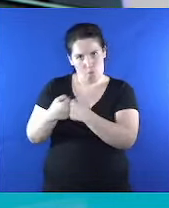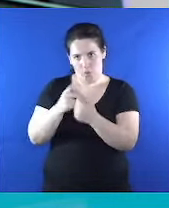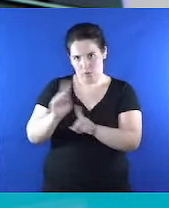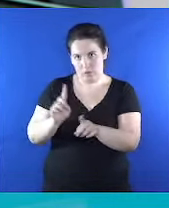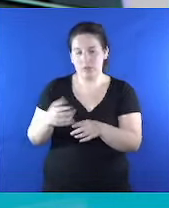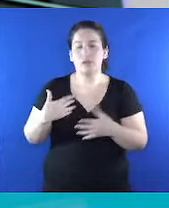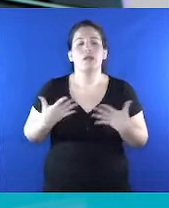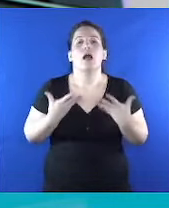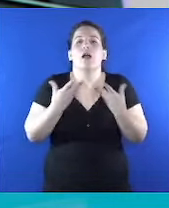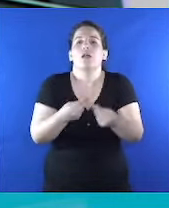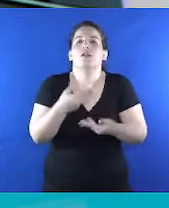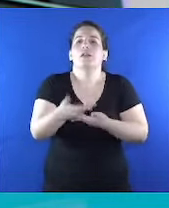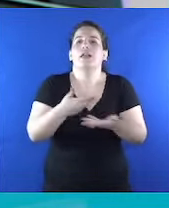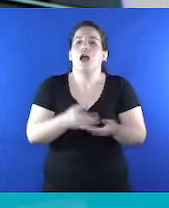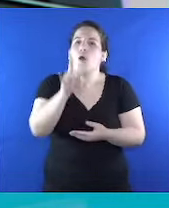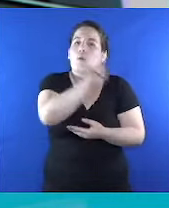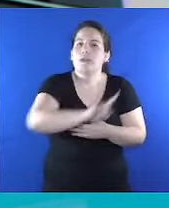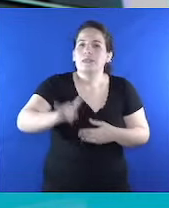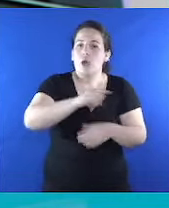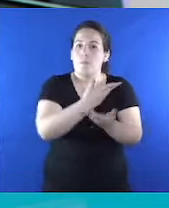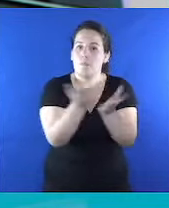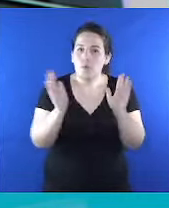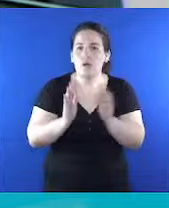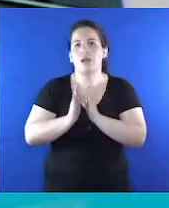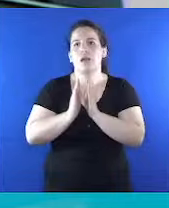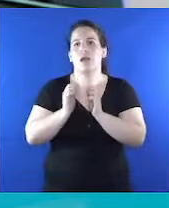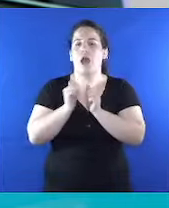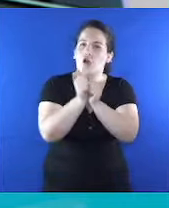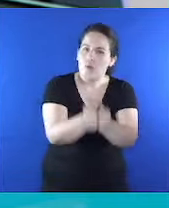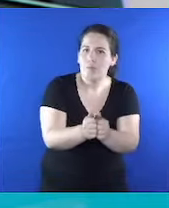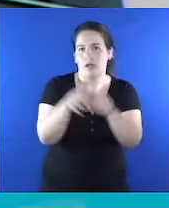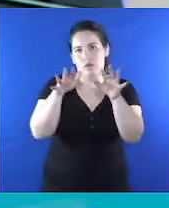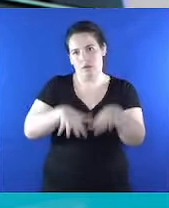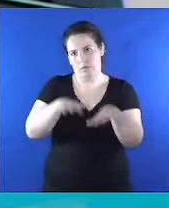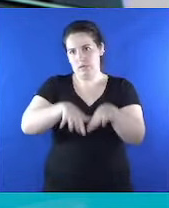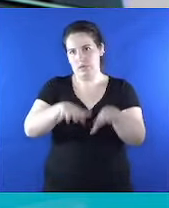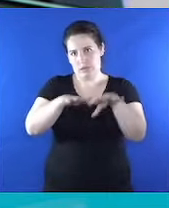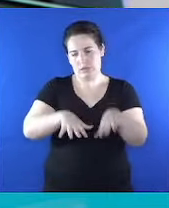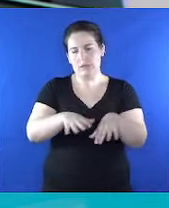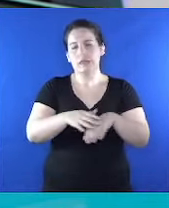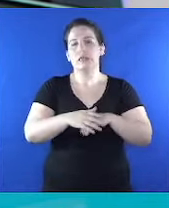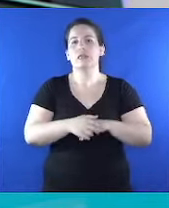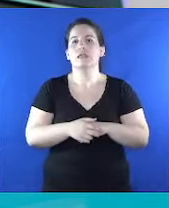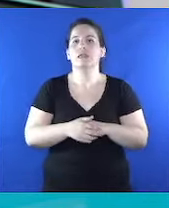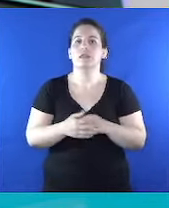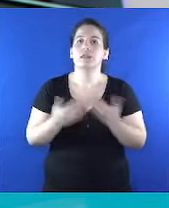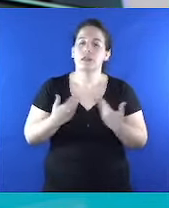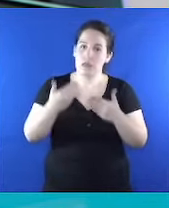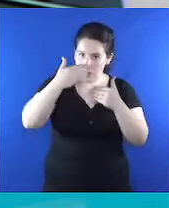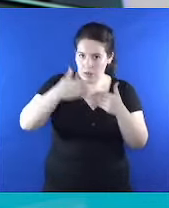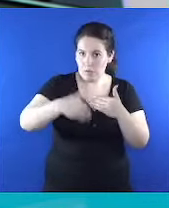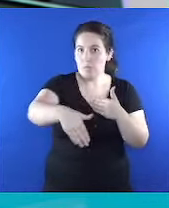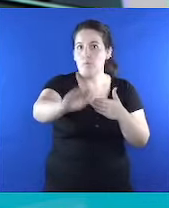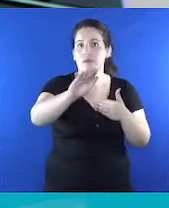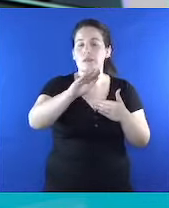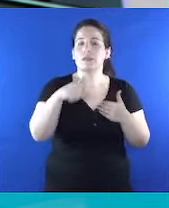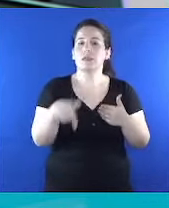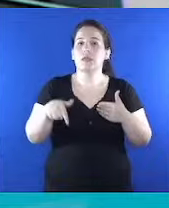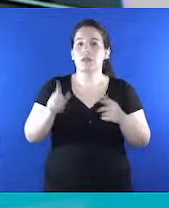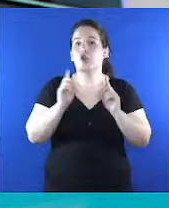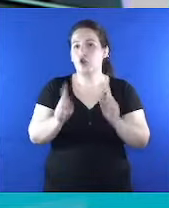seamos solidarios con la universidad pública que acompañemos la movilización y la marcha que están llevando adelante y que posteriormente hagamos lo mismo